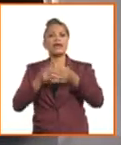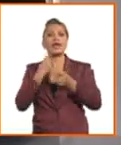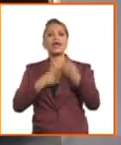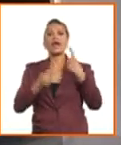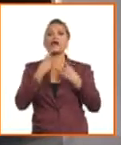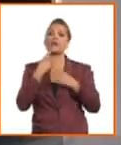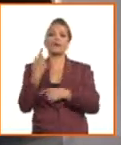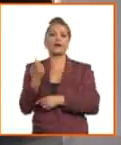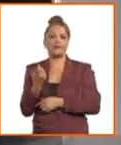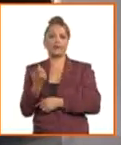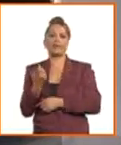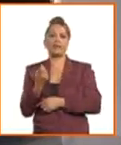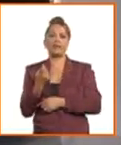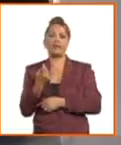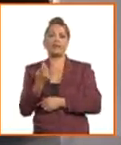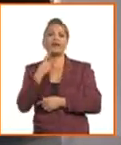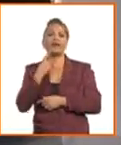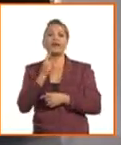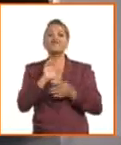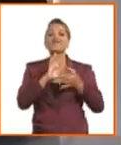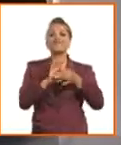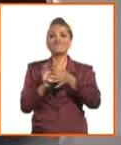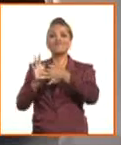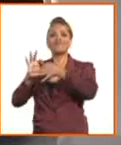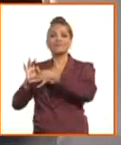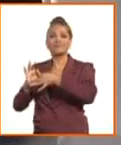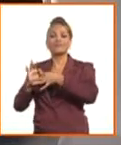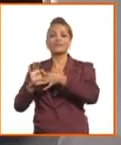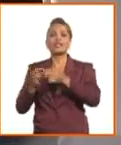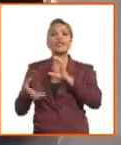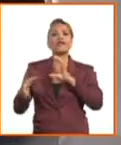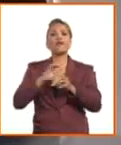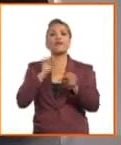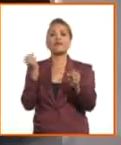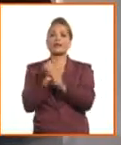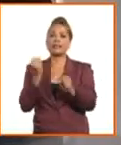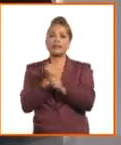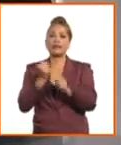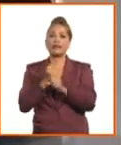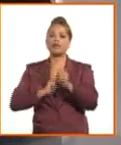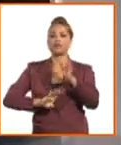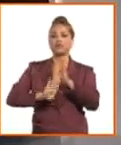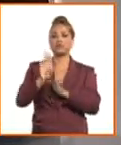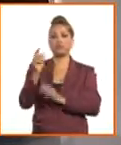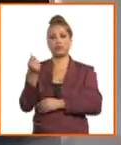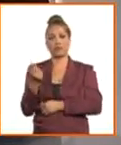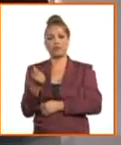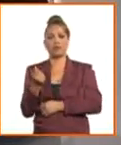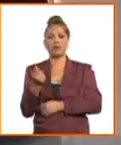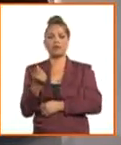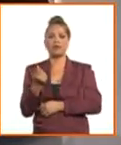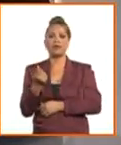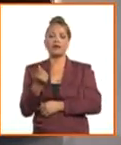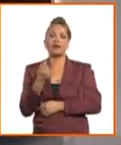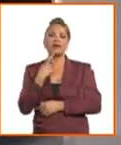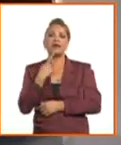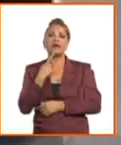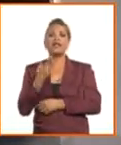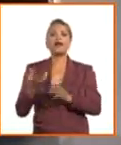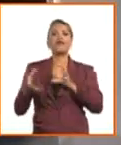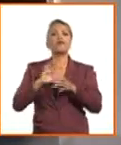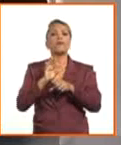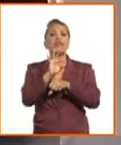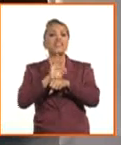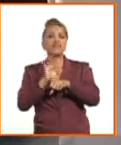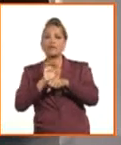faltante en el engranaje, o sea, en el mecanismo de funcionamiento de la economía. No faltante por diseño, no es un problema de